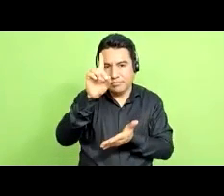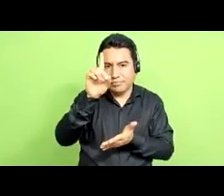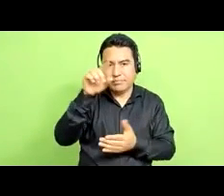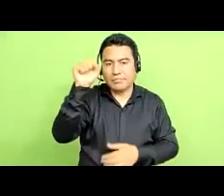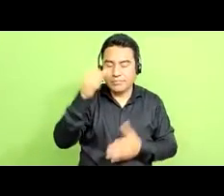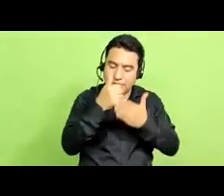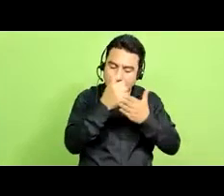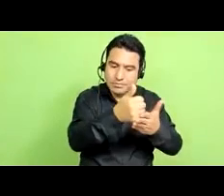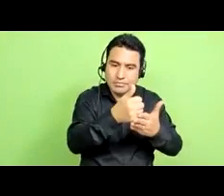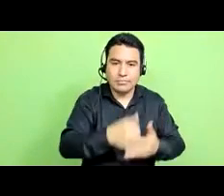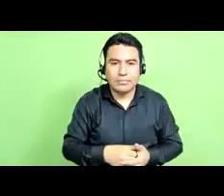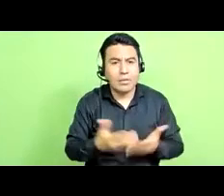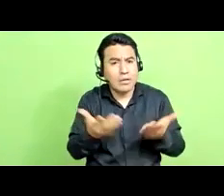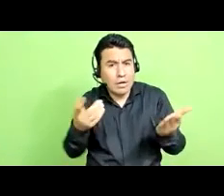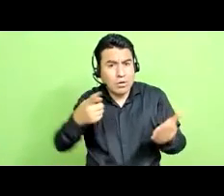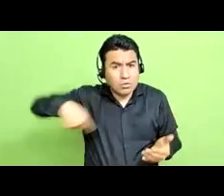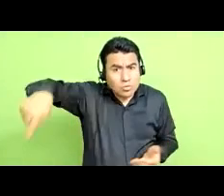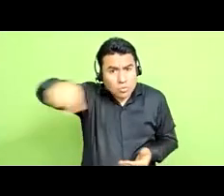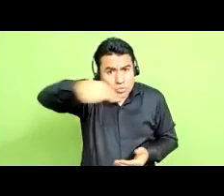dirección